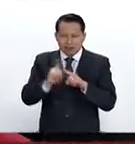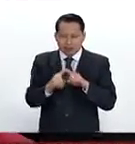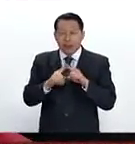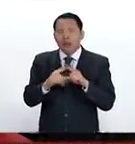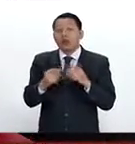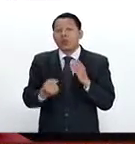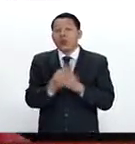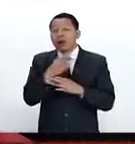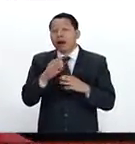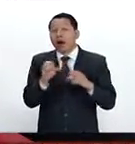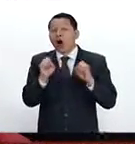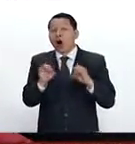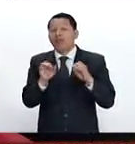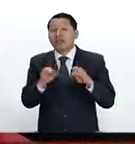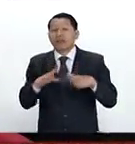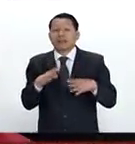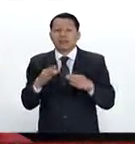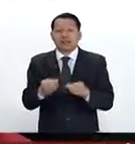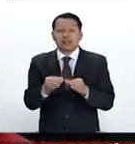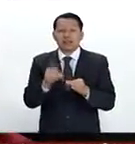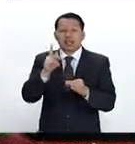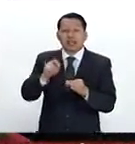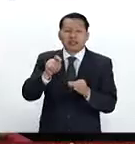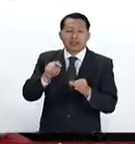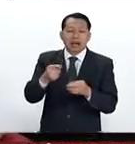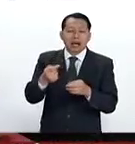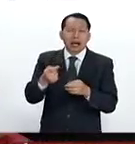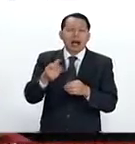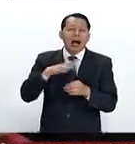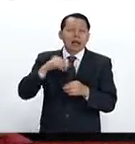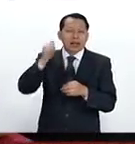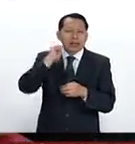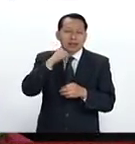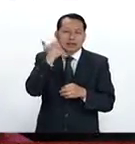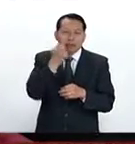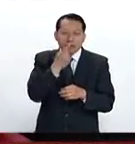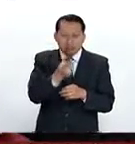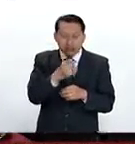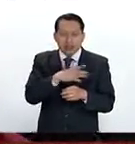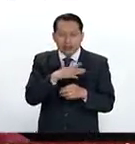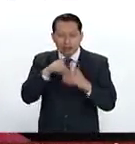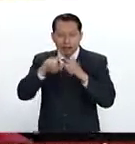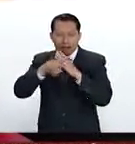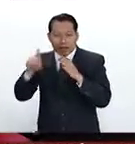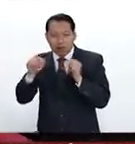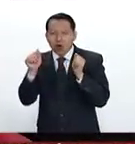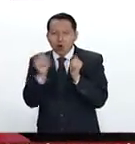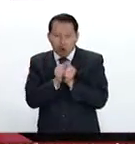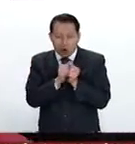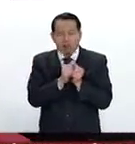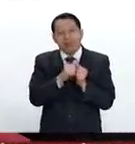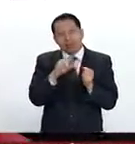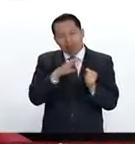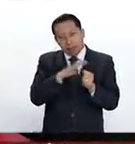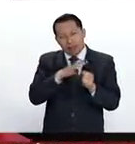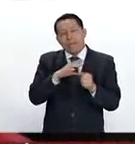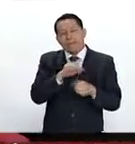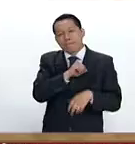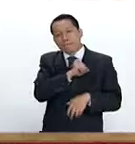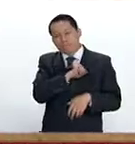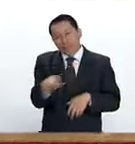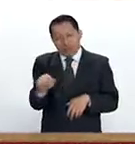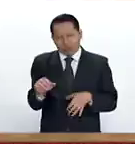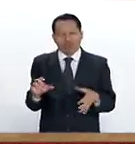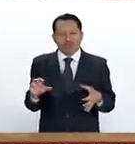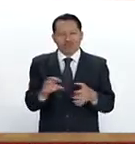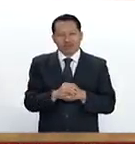nueva oficina, detrás hay un mensaje muy claro que equipara migración con criminalidad. O sea, los que vienen, otra vez el discurso famoso de Donald Trump,